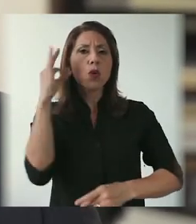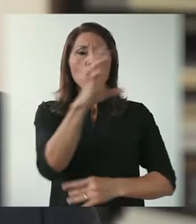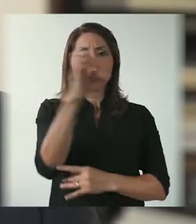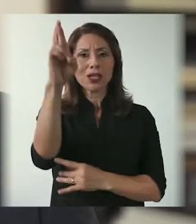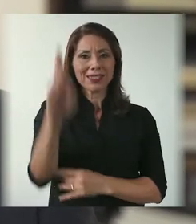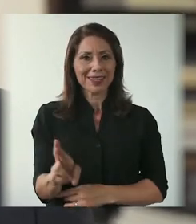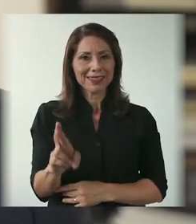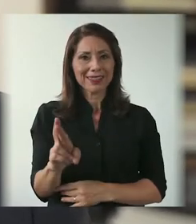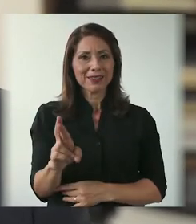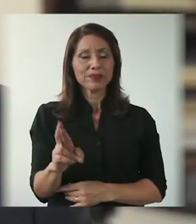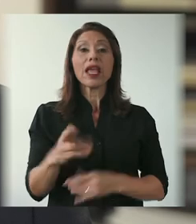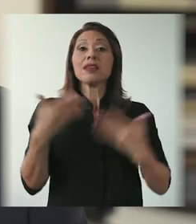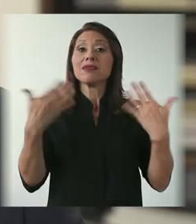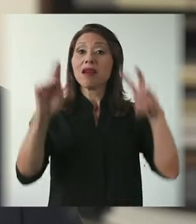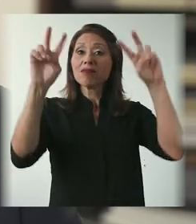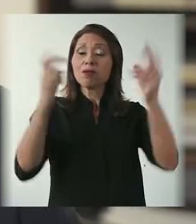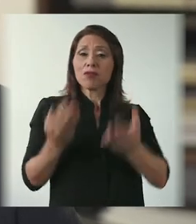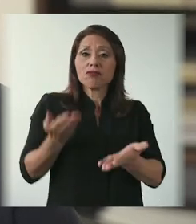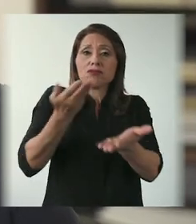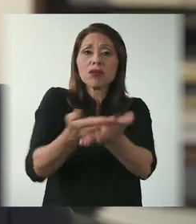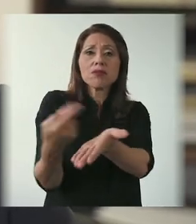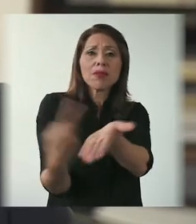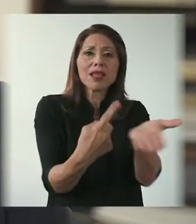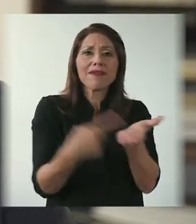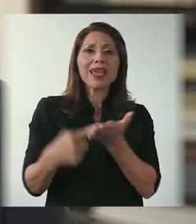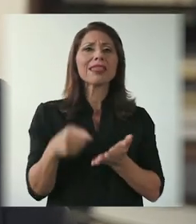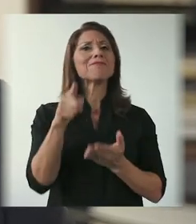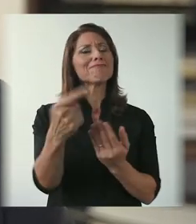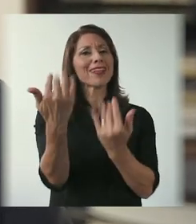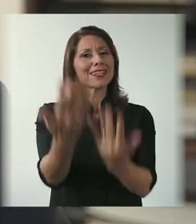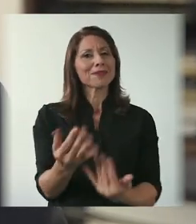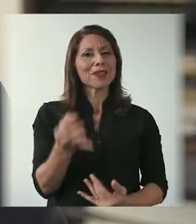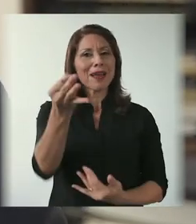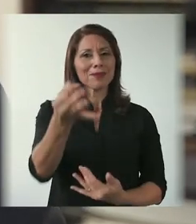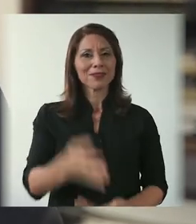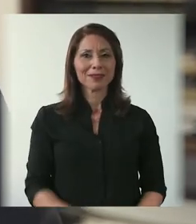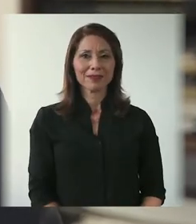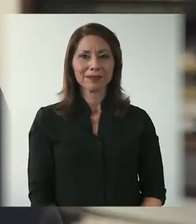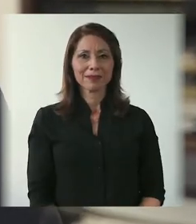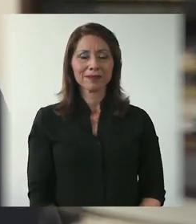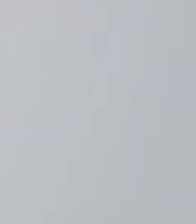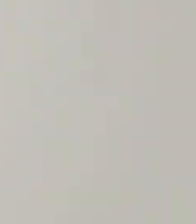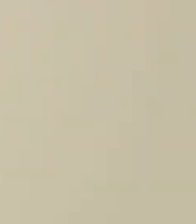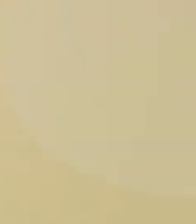las y los costarricenses. La mesa está servida para el debate. Les esperamos.